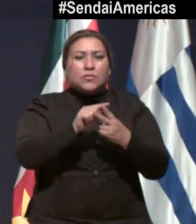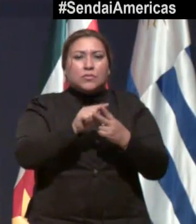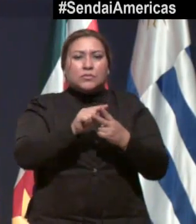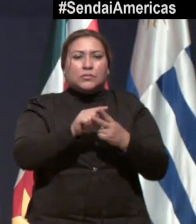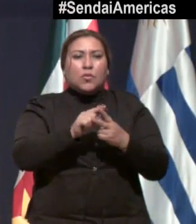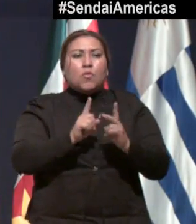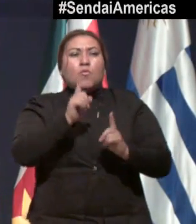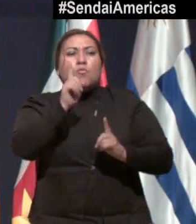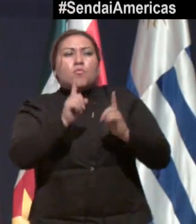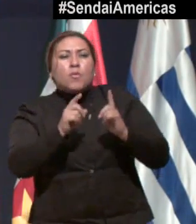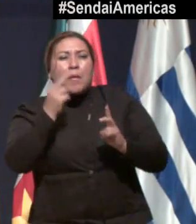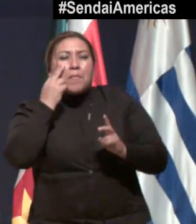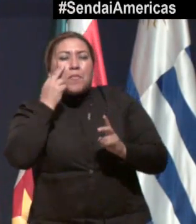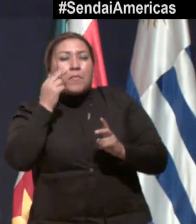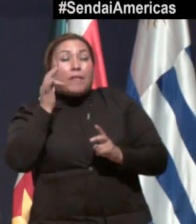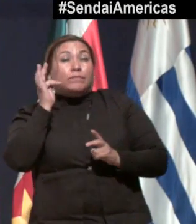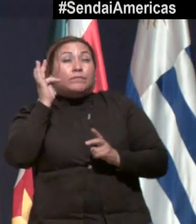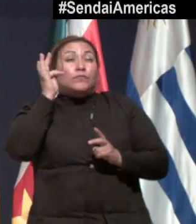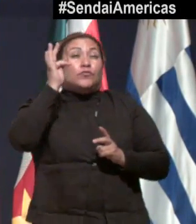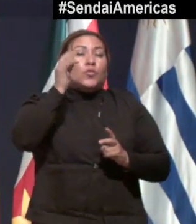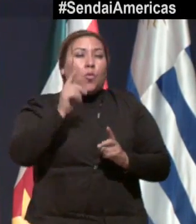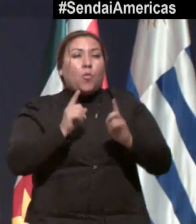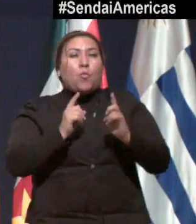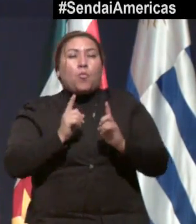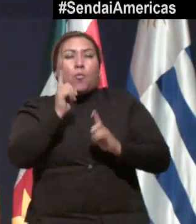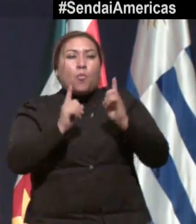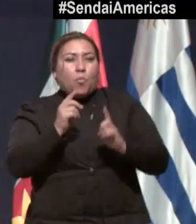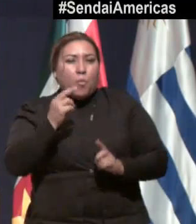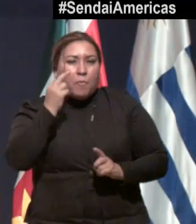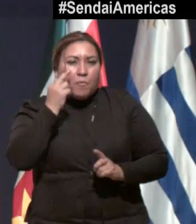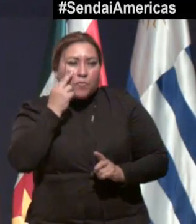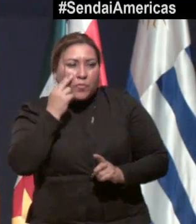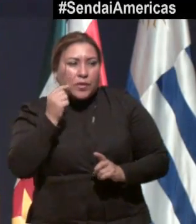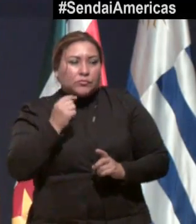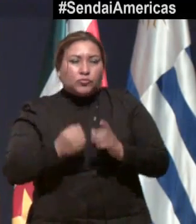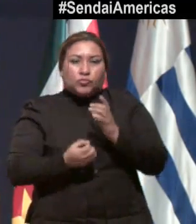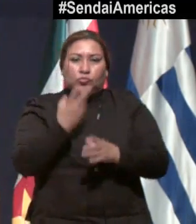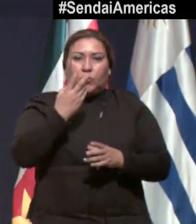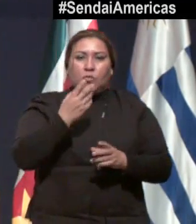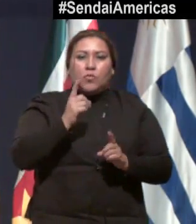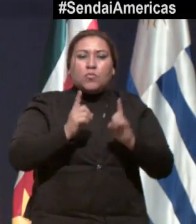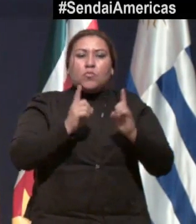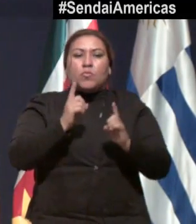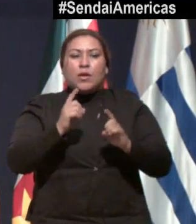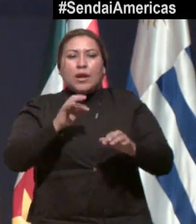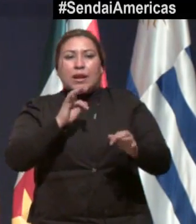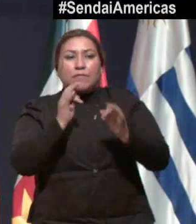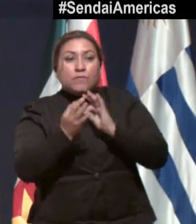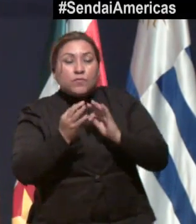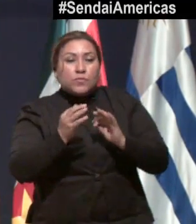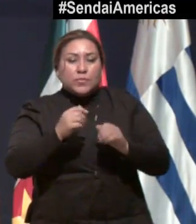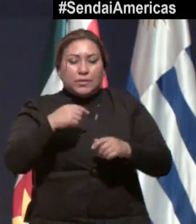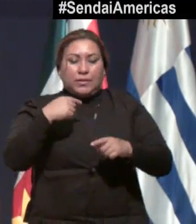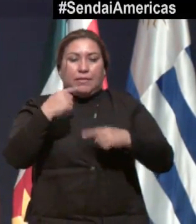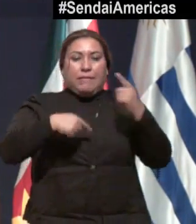aún existentes o los nuevos retos y cómo se vinculan con la agenda de adaptación al cambio climático. Y el